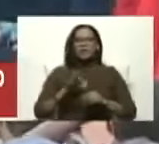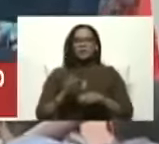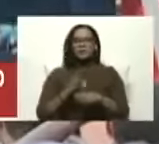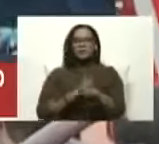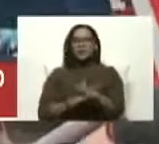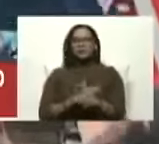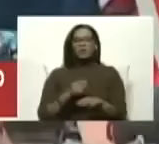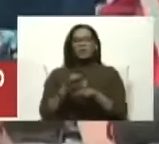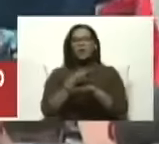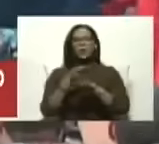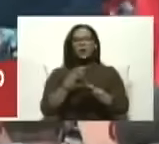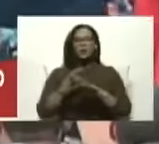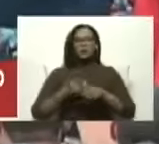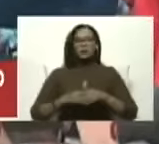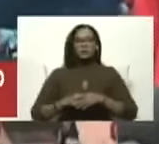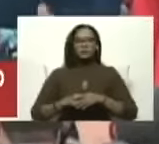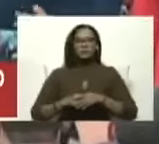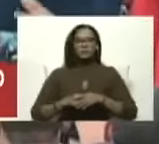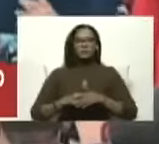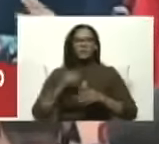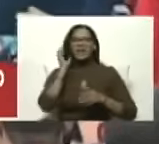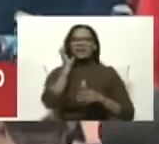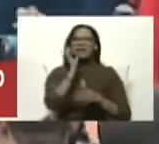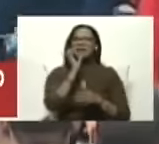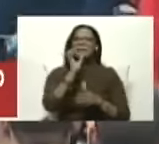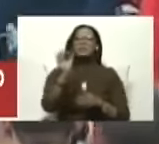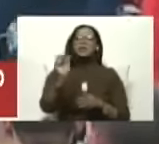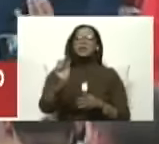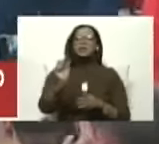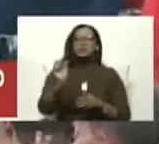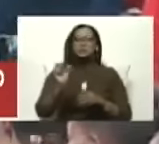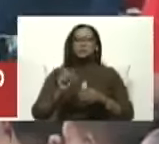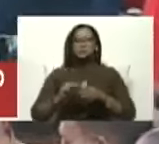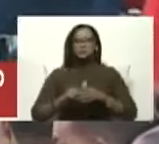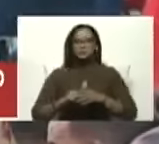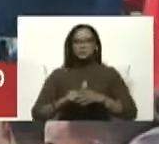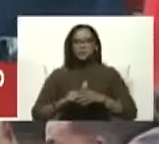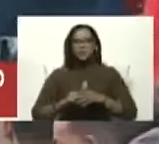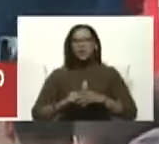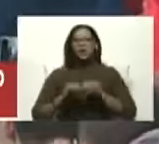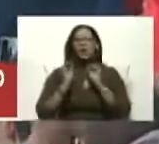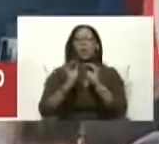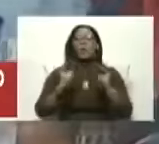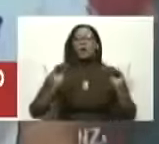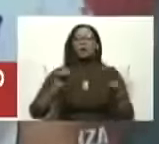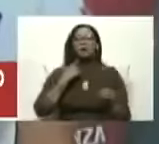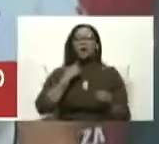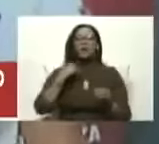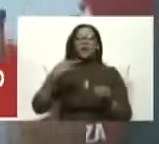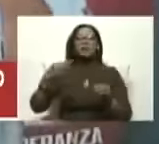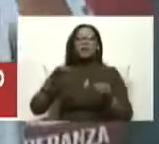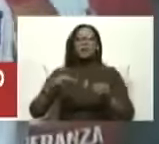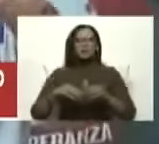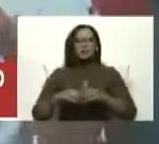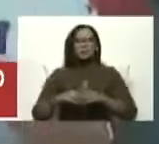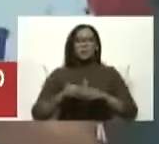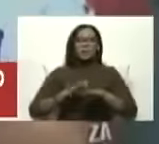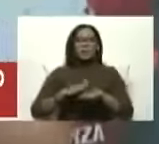exgobernador, el Caprilito, convocando a Guatire,